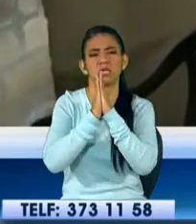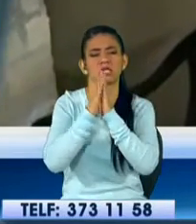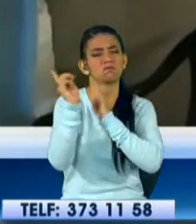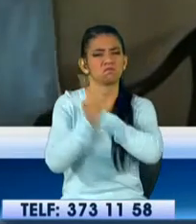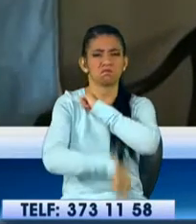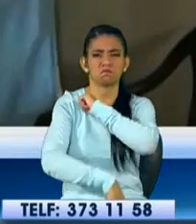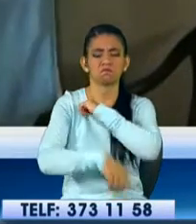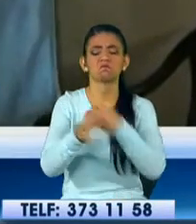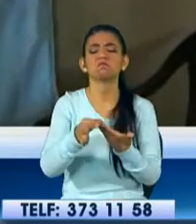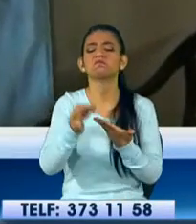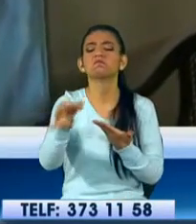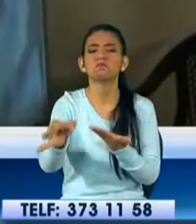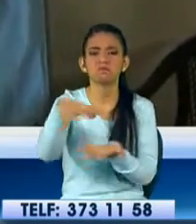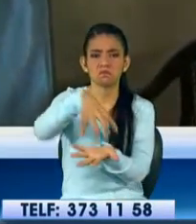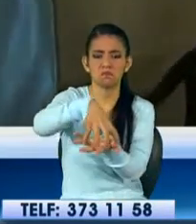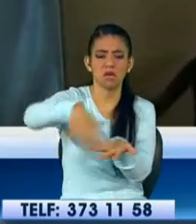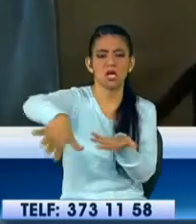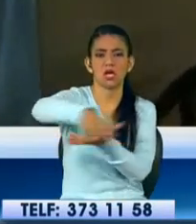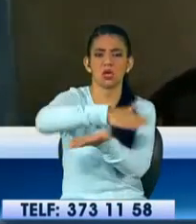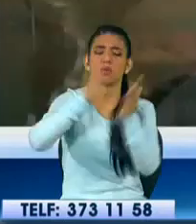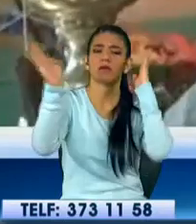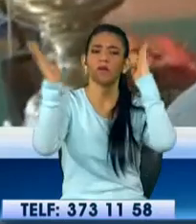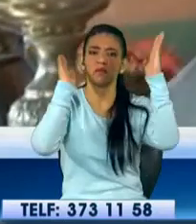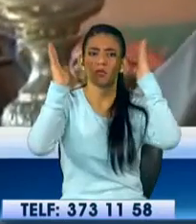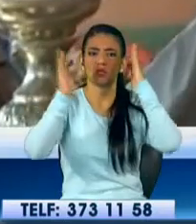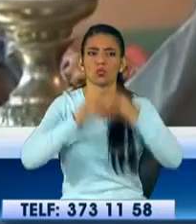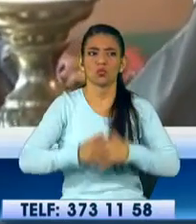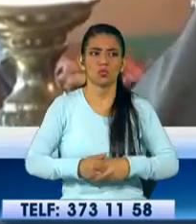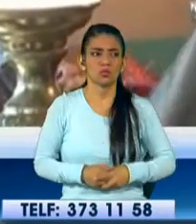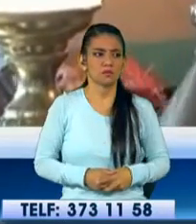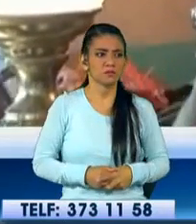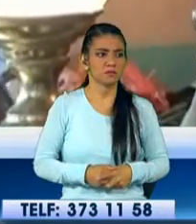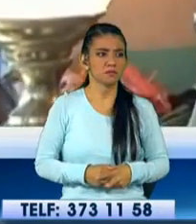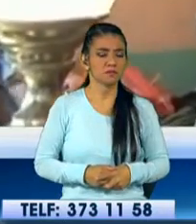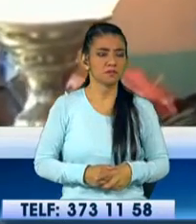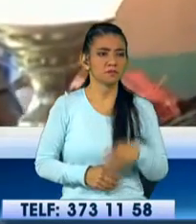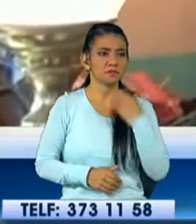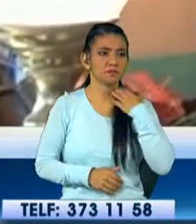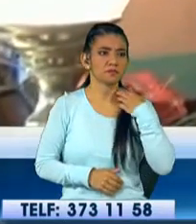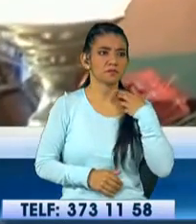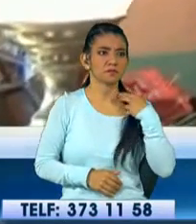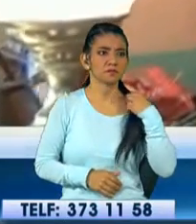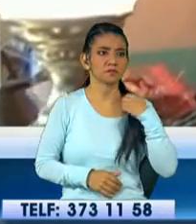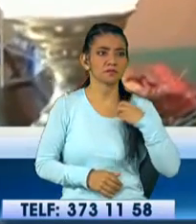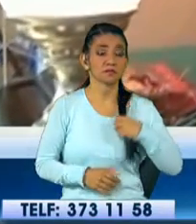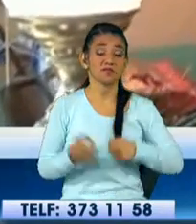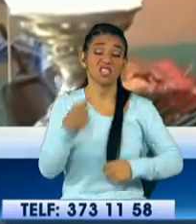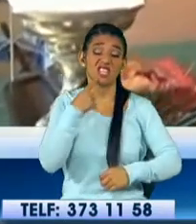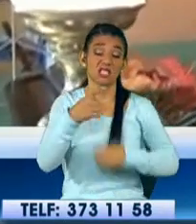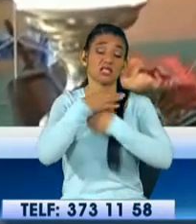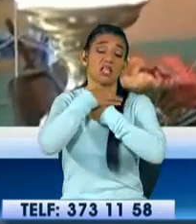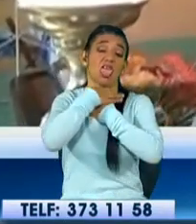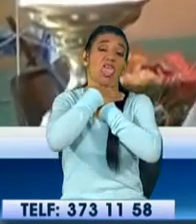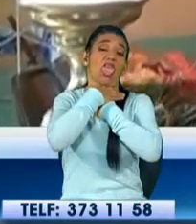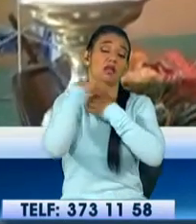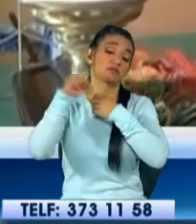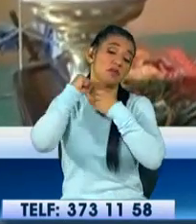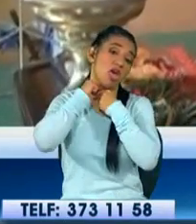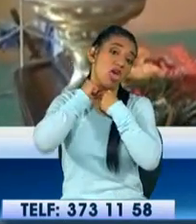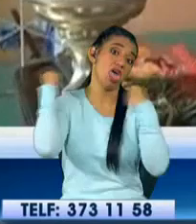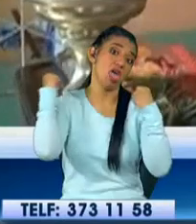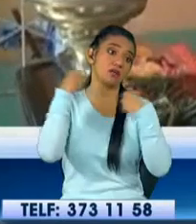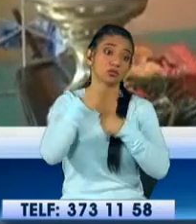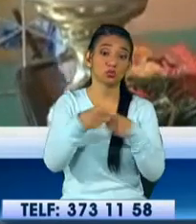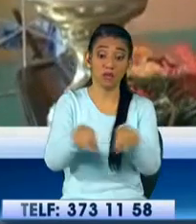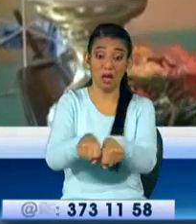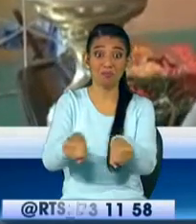recinto Junta Baja de la parroquia Febres Cordero en Babahoyo. Eso le salió que lo habían asfixiado. Porque el cordón que le